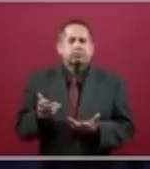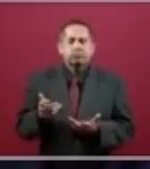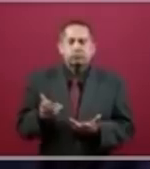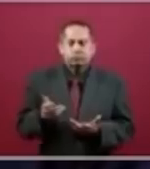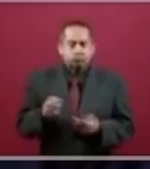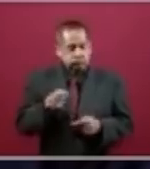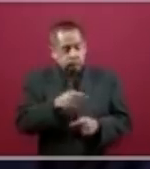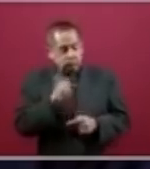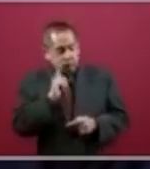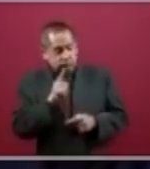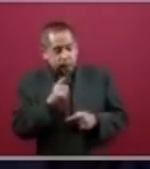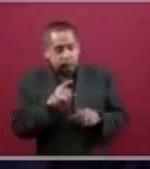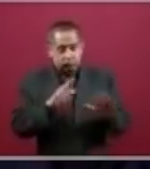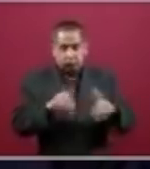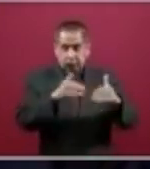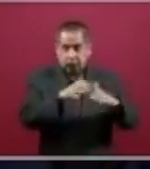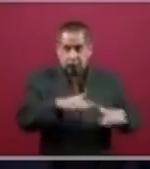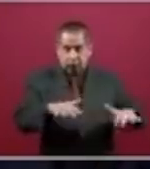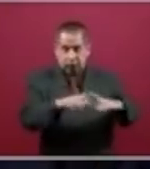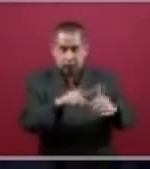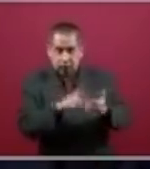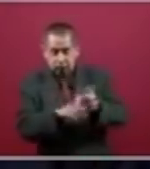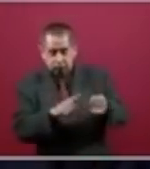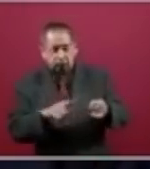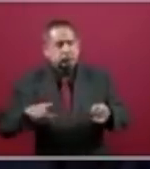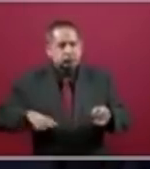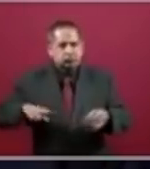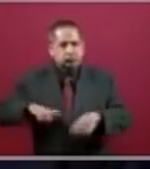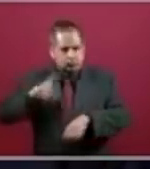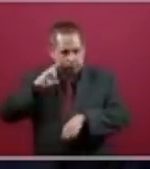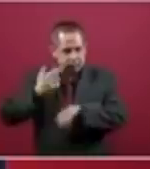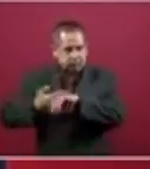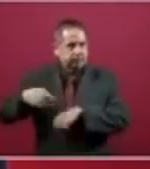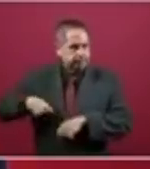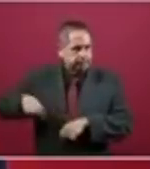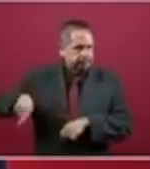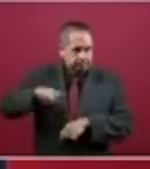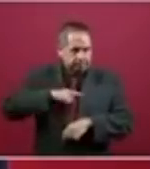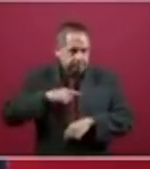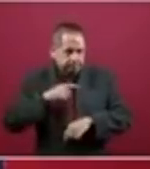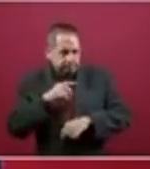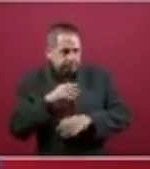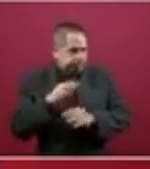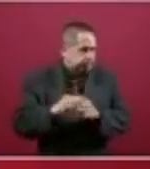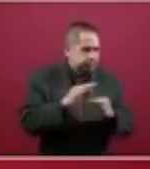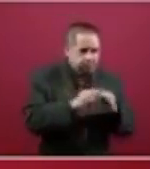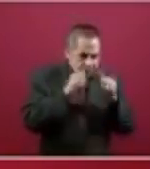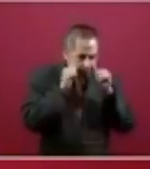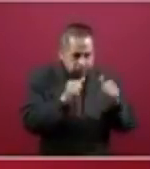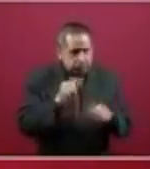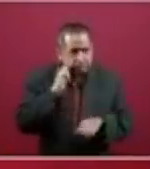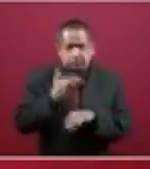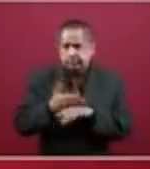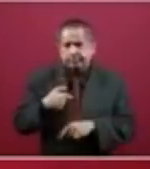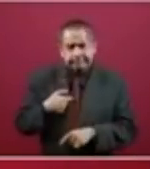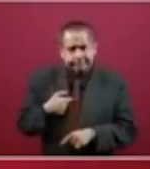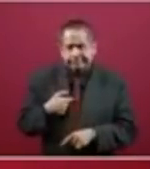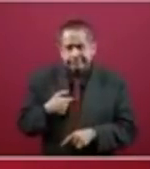la función social que debe de cumplir el Estado, y que también